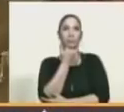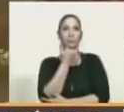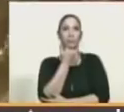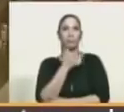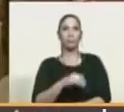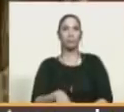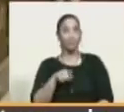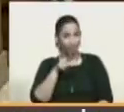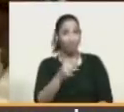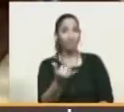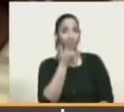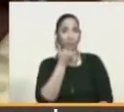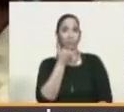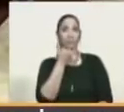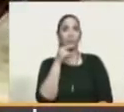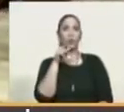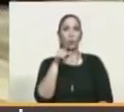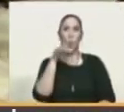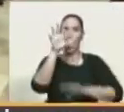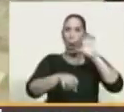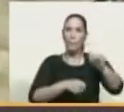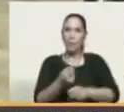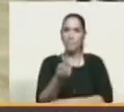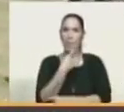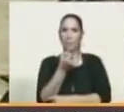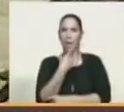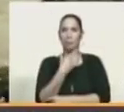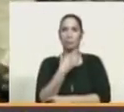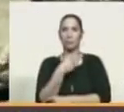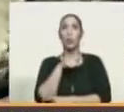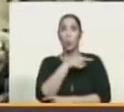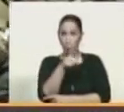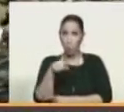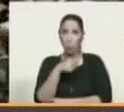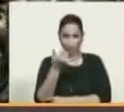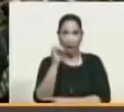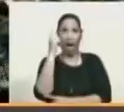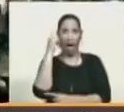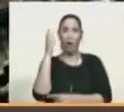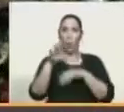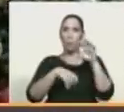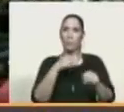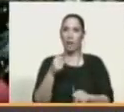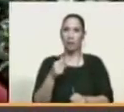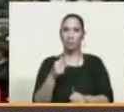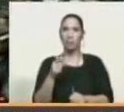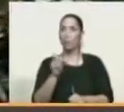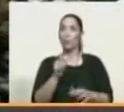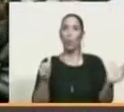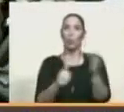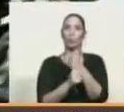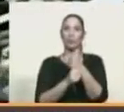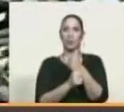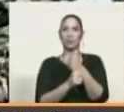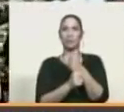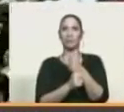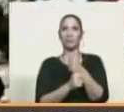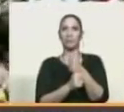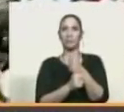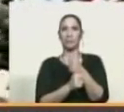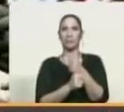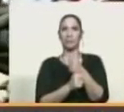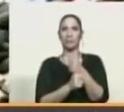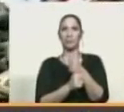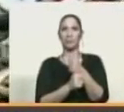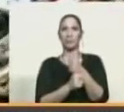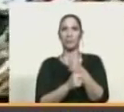Que se equivocó, porque usted cuando va a comprar una medicina, usted tiene con qué comprarla. Y no la consigue, usted está